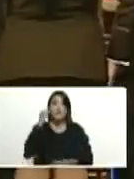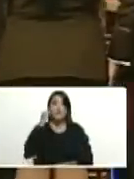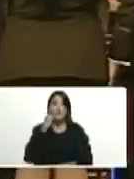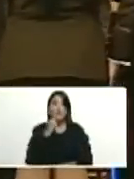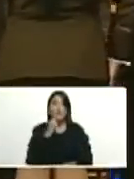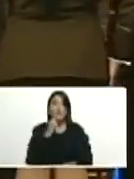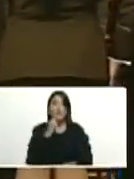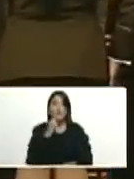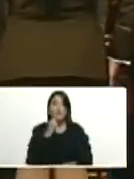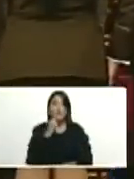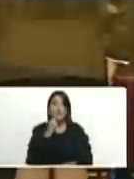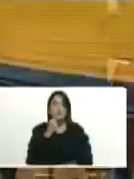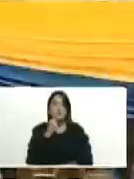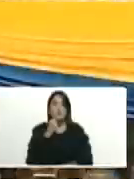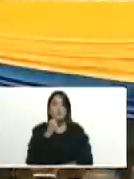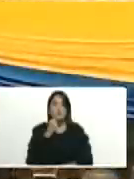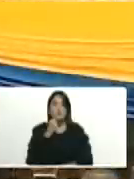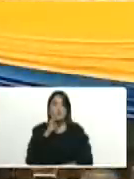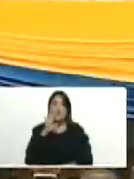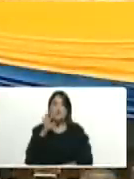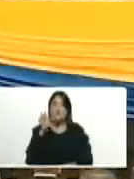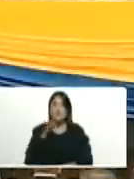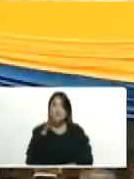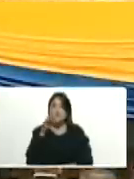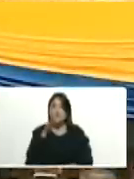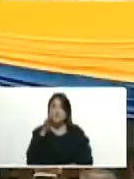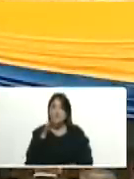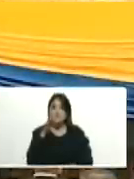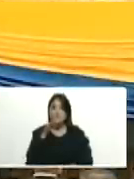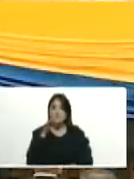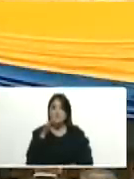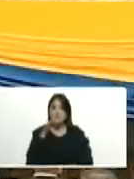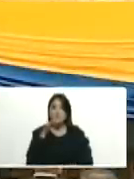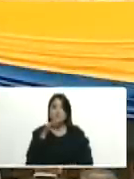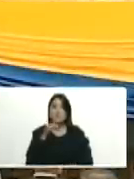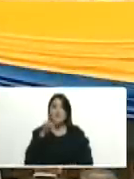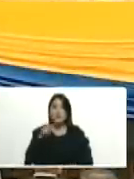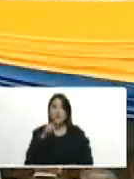informó el comandante estratégico operacional de la Fuerza Armada Nacional Bolivariana.